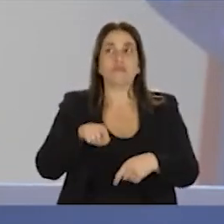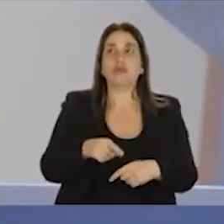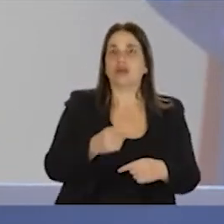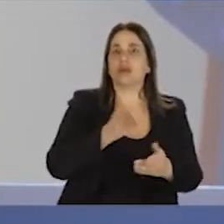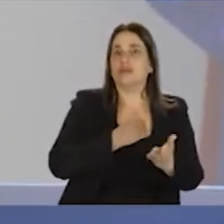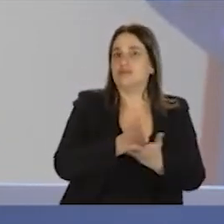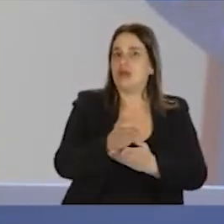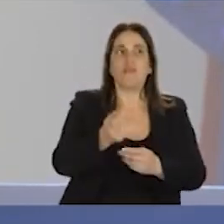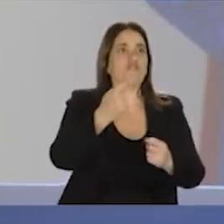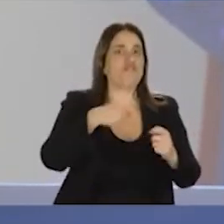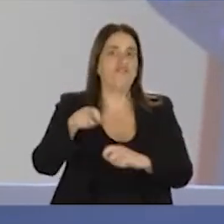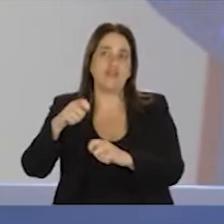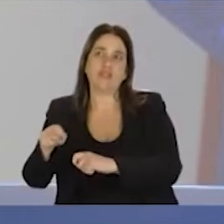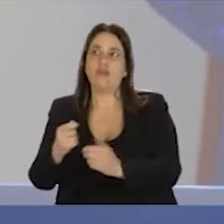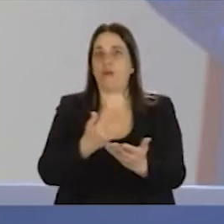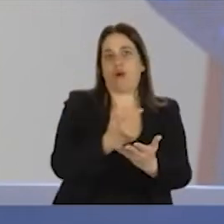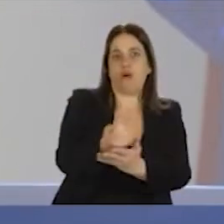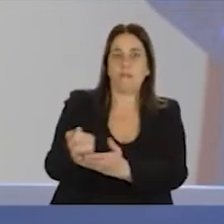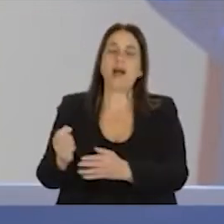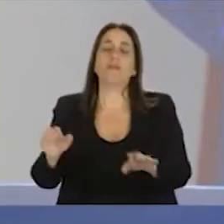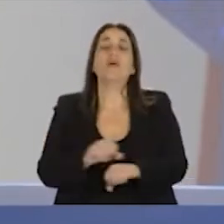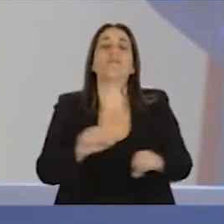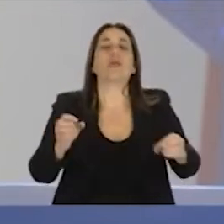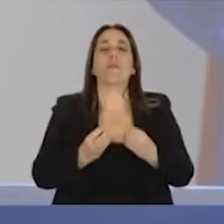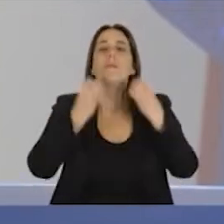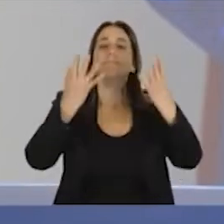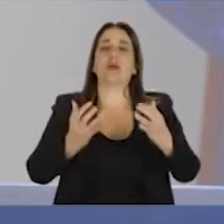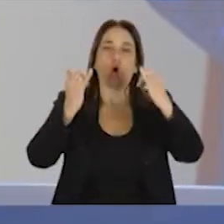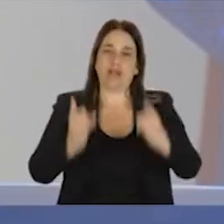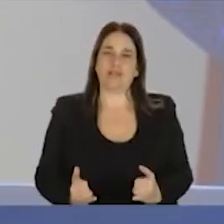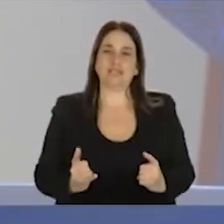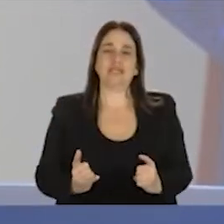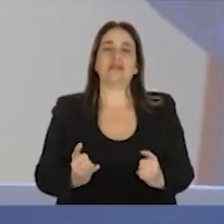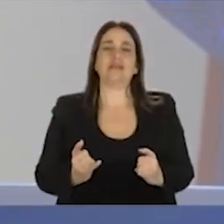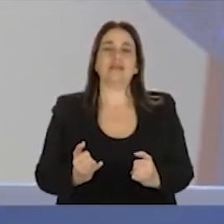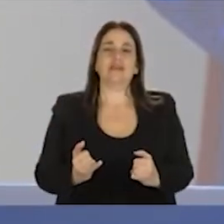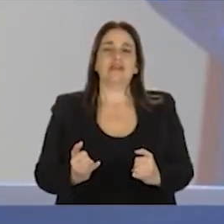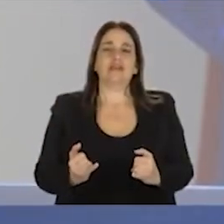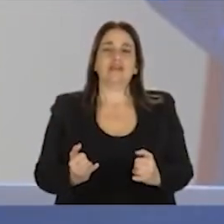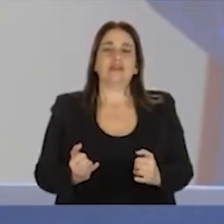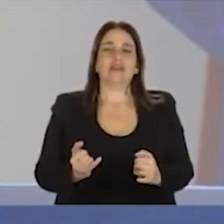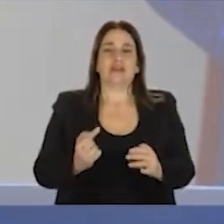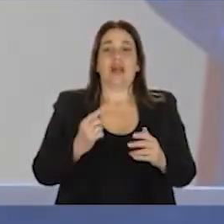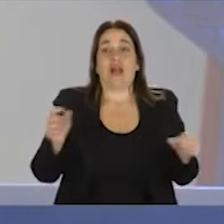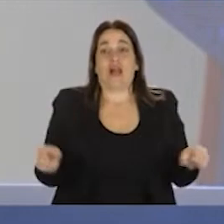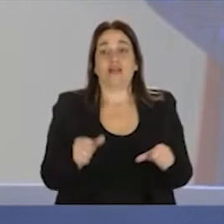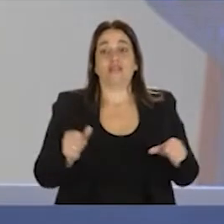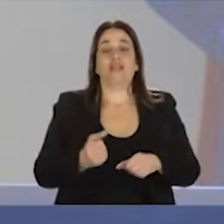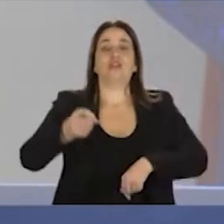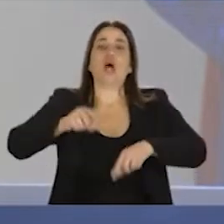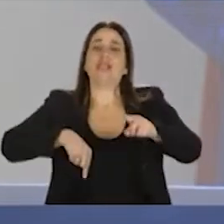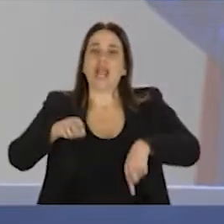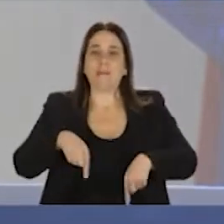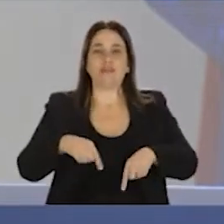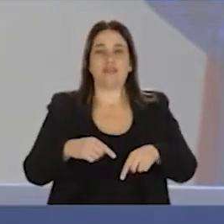el cual comerciamos y sobre todo que podemos mejorar muchas veces solo atenuando los